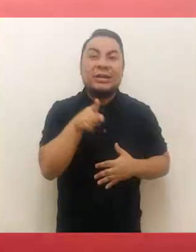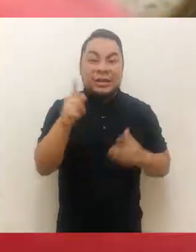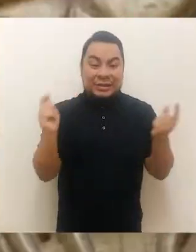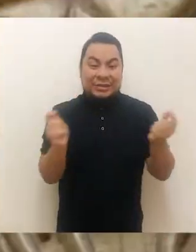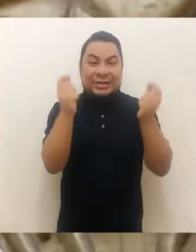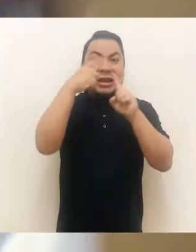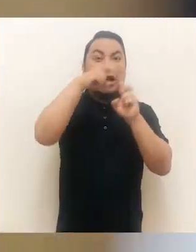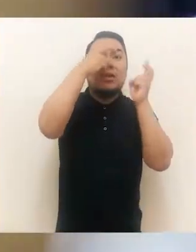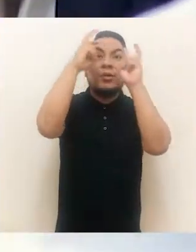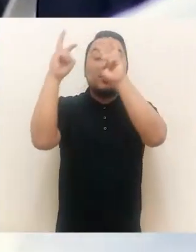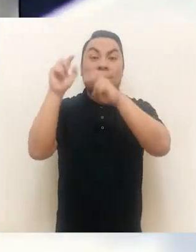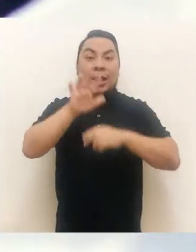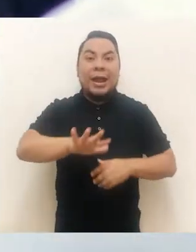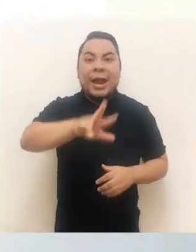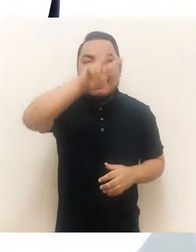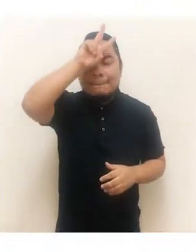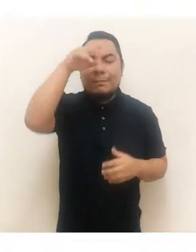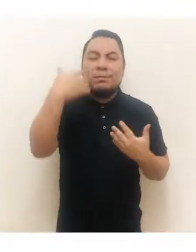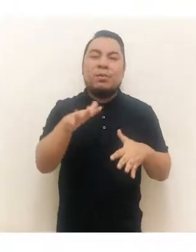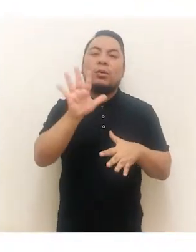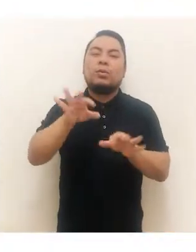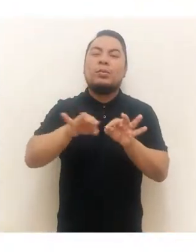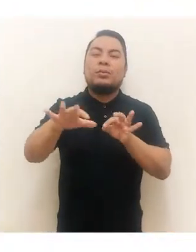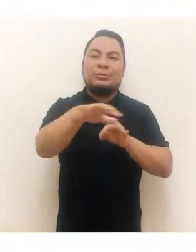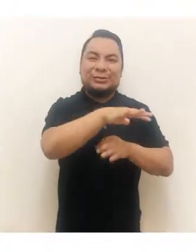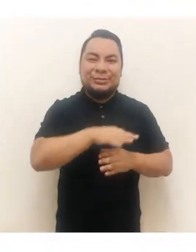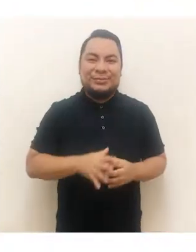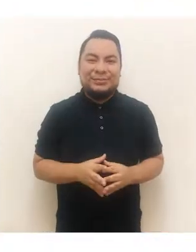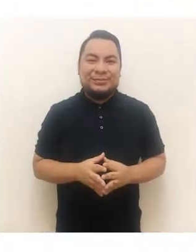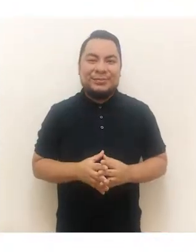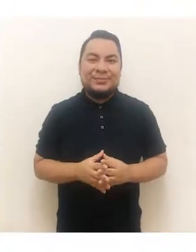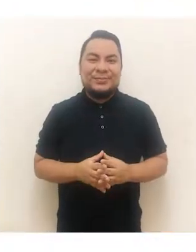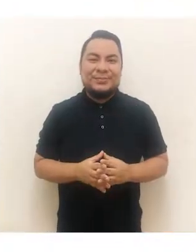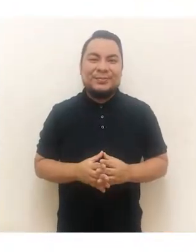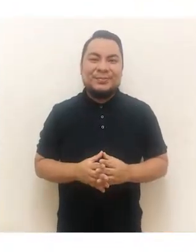turismo, porque el Perú es sus regiones.